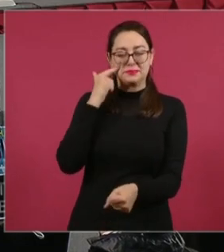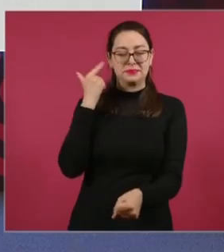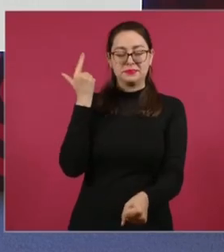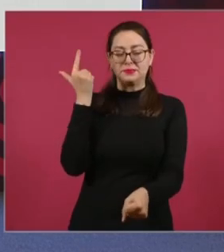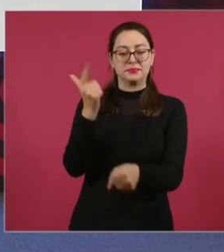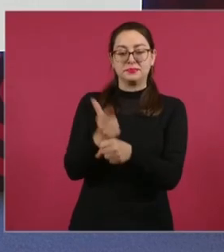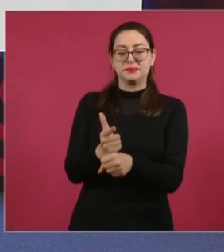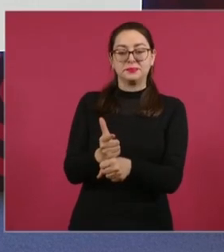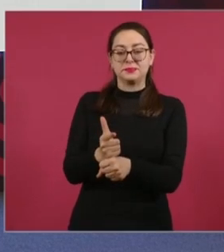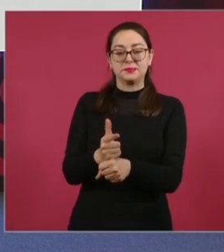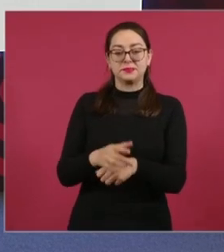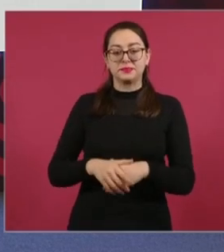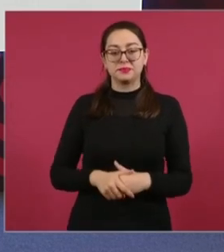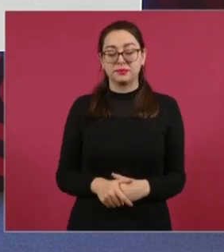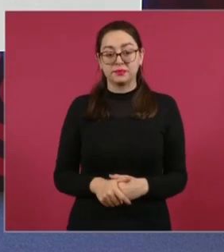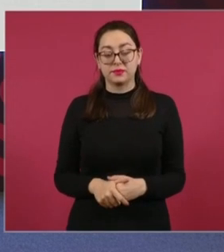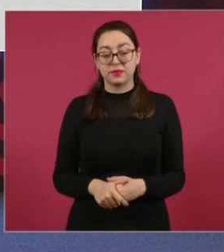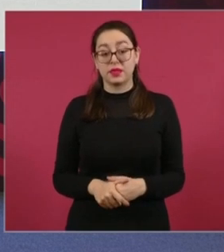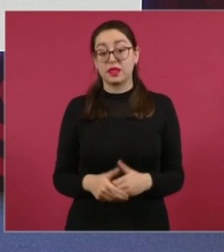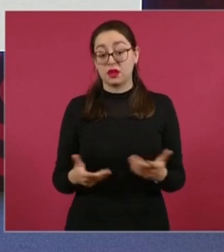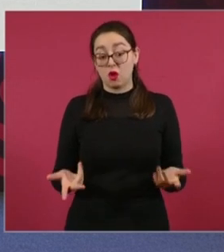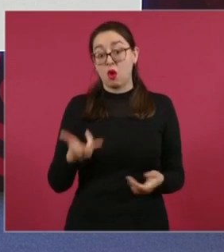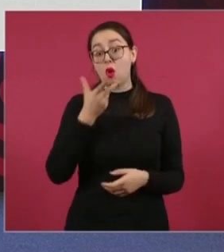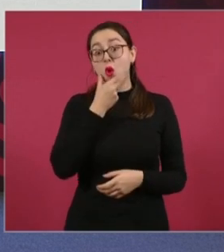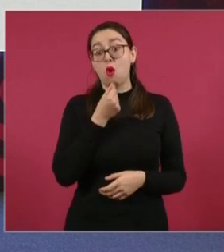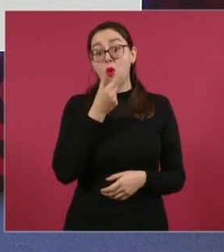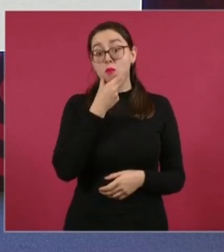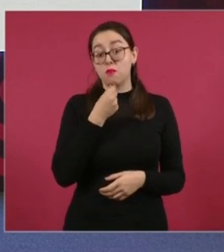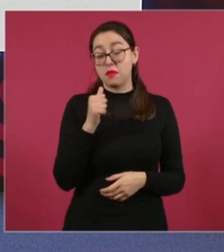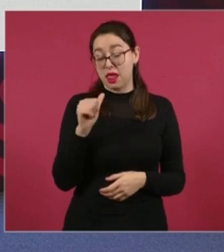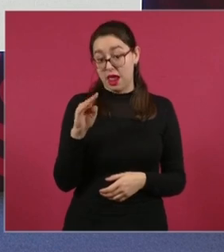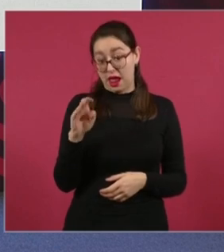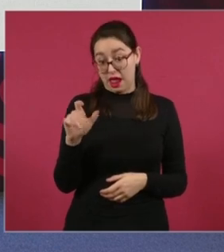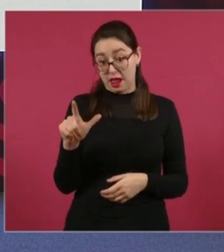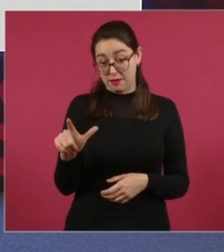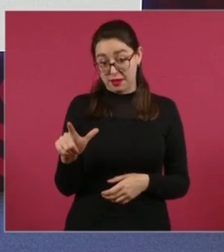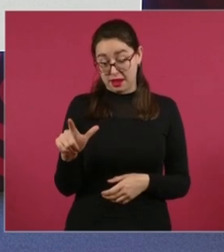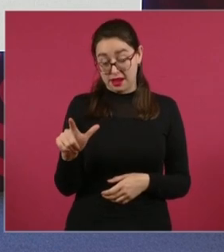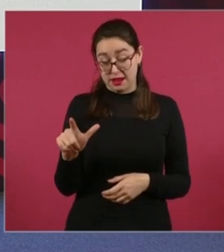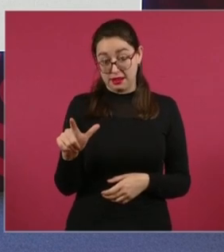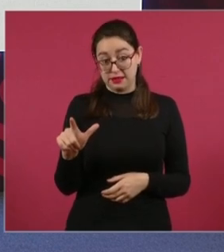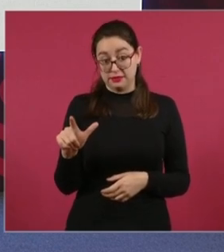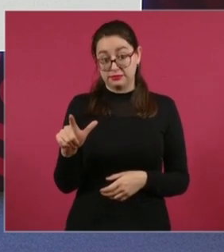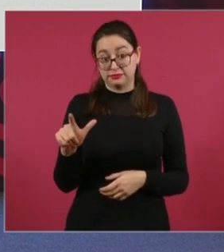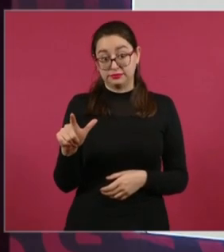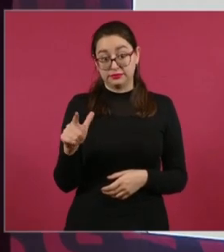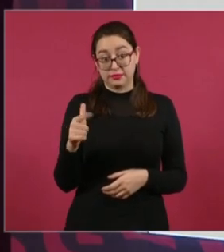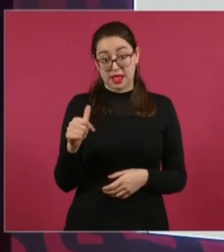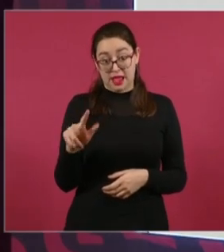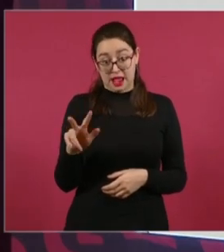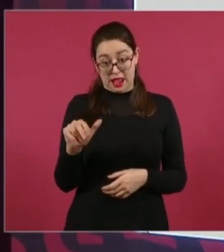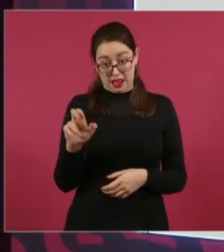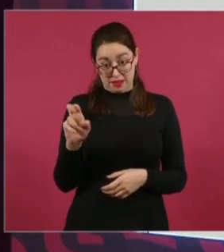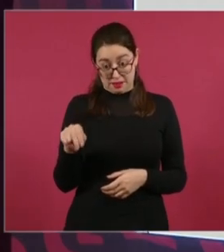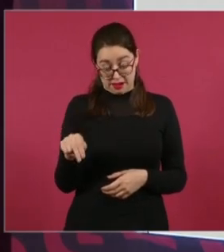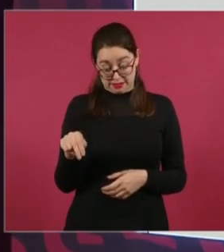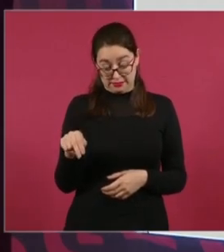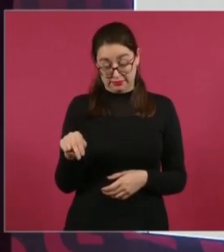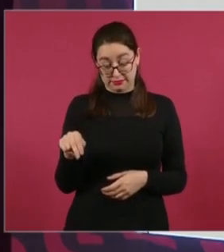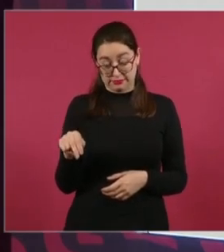momento en que el maestro Abel Galván Gallardo, que me imagino que es el Ministerio Público,